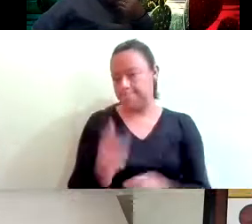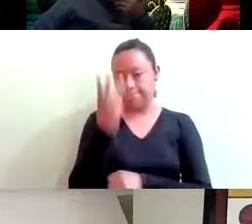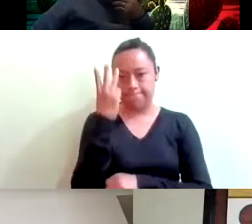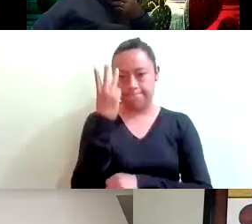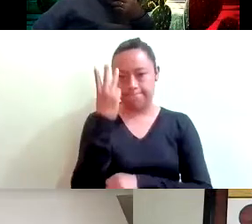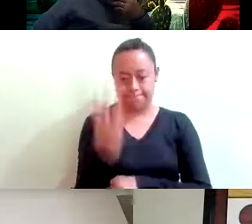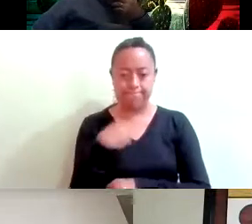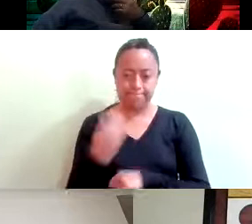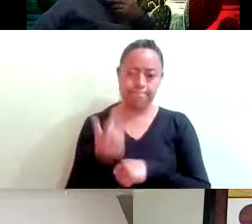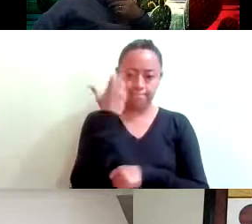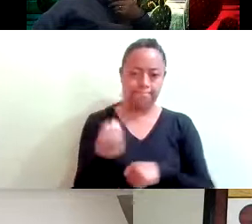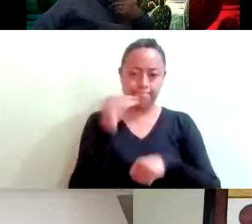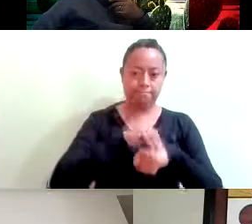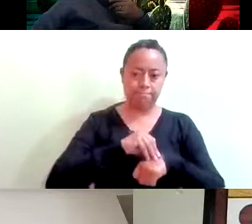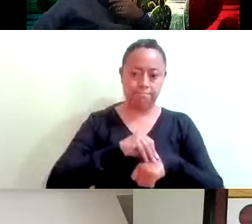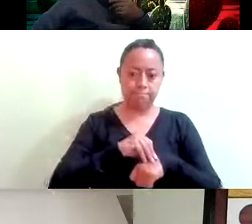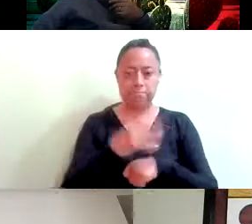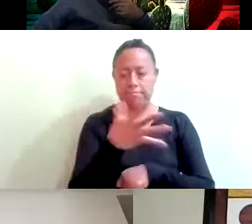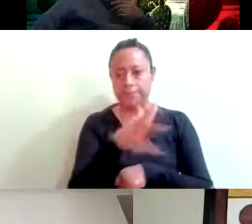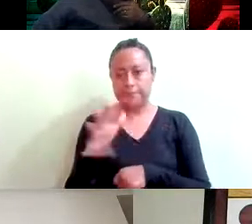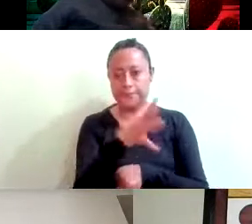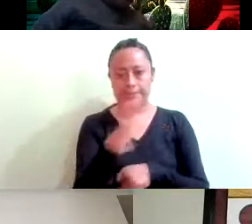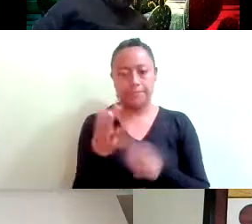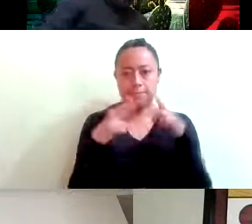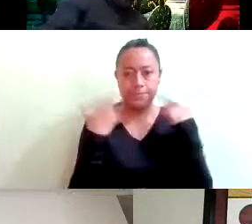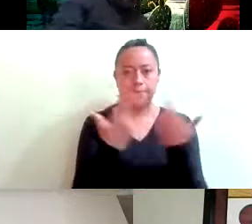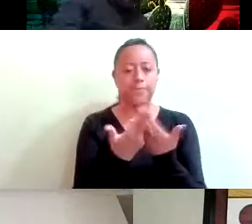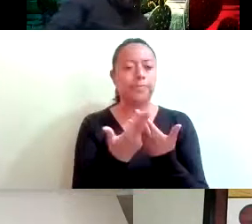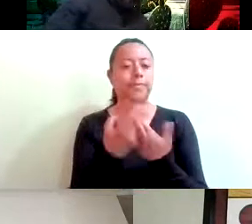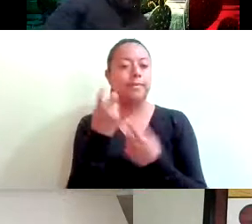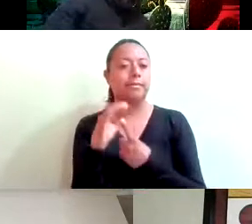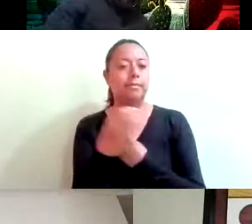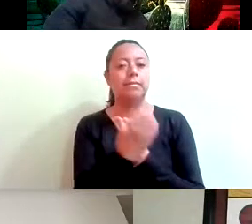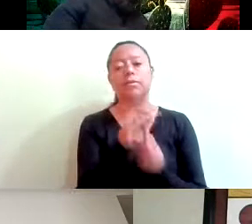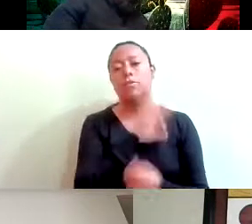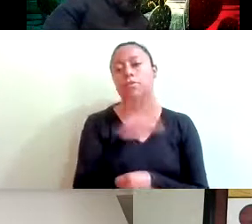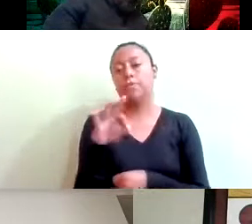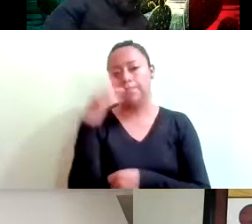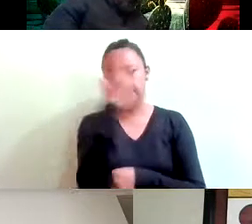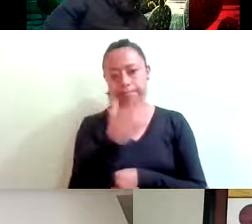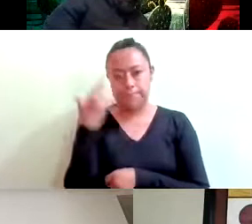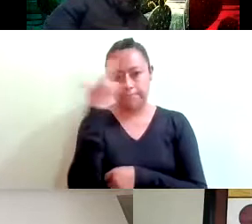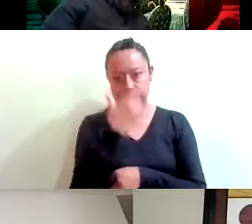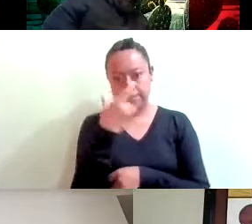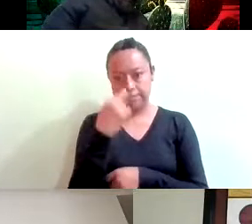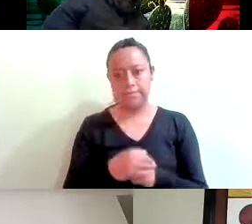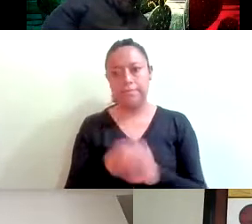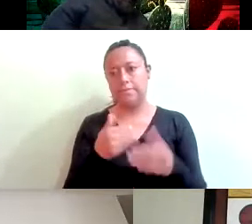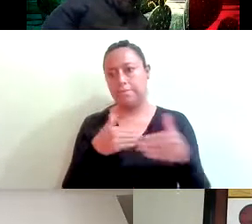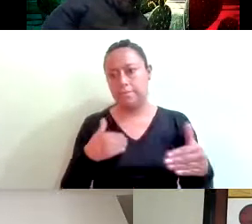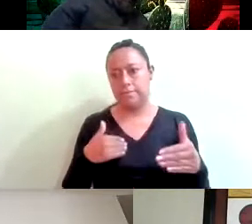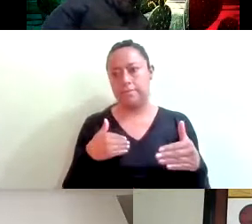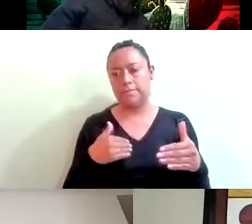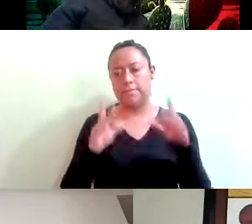yo sugiero que en una próxima reunión de la comisión pudiéramos revisar antes del siguiente periodo de